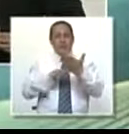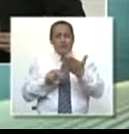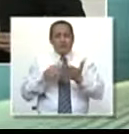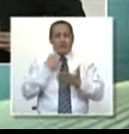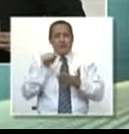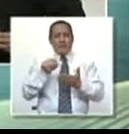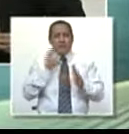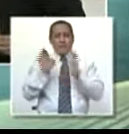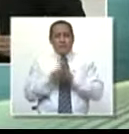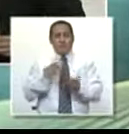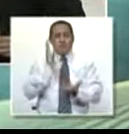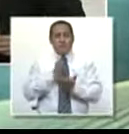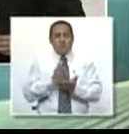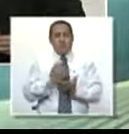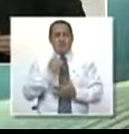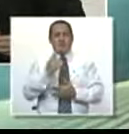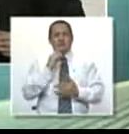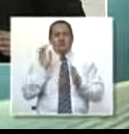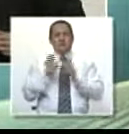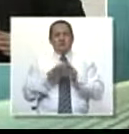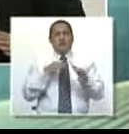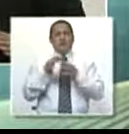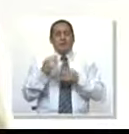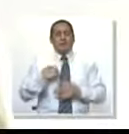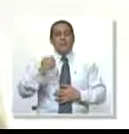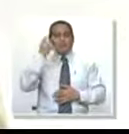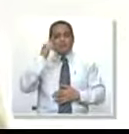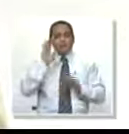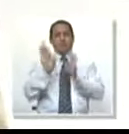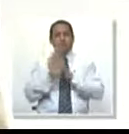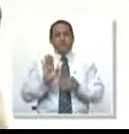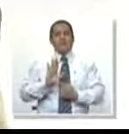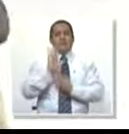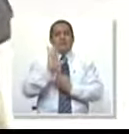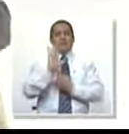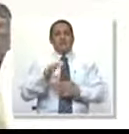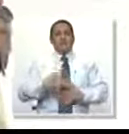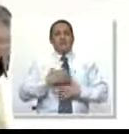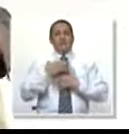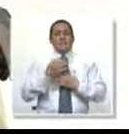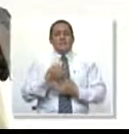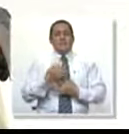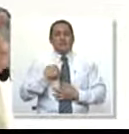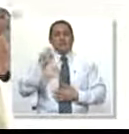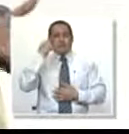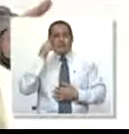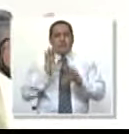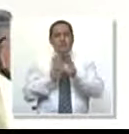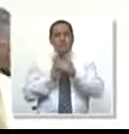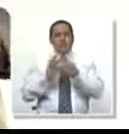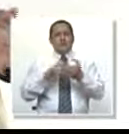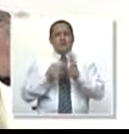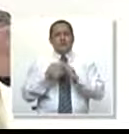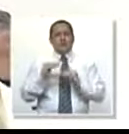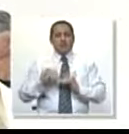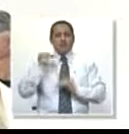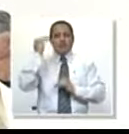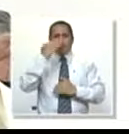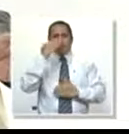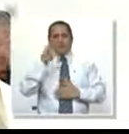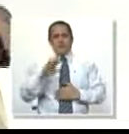lectura de esta de esta sentencia la siguiente O sea hay que pensar en aplicar justamente ese interés constitucional que es el interés